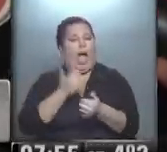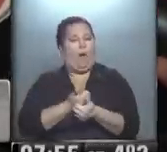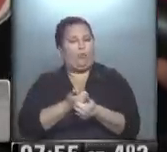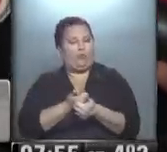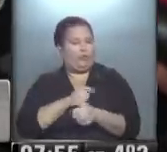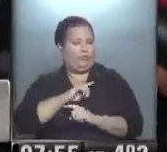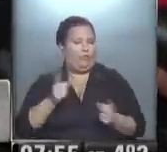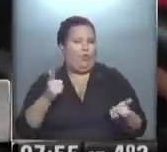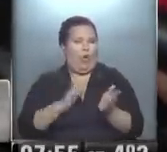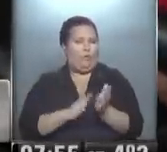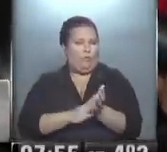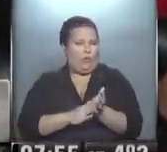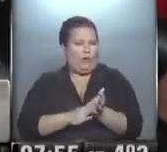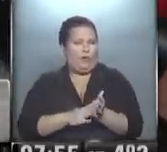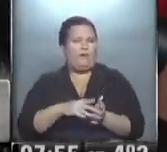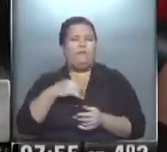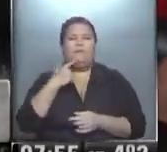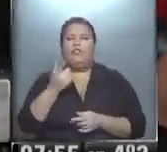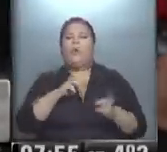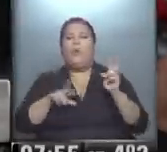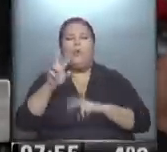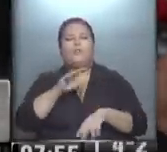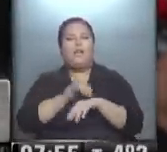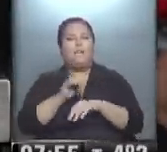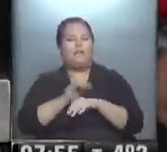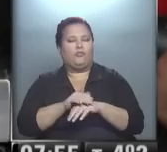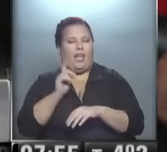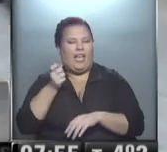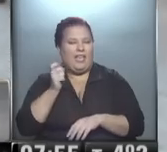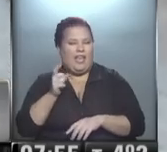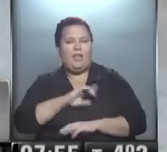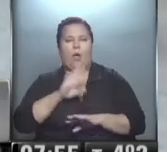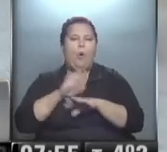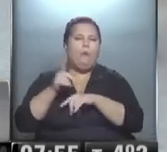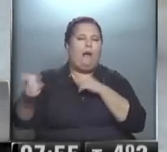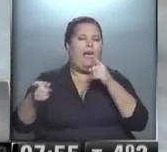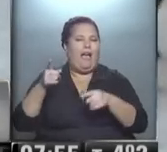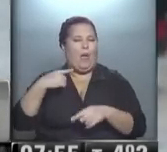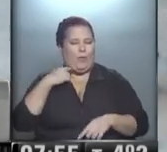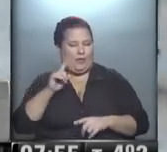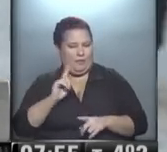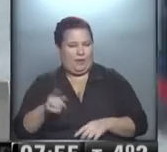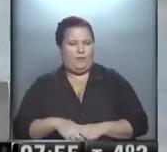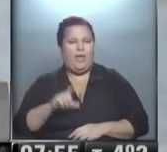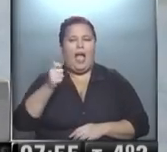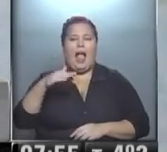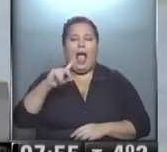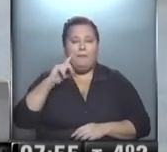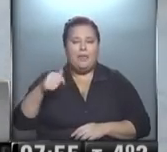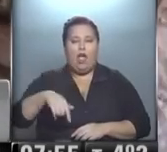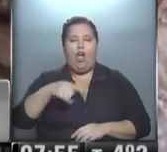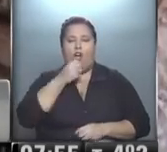es injustificable y lo único que hay que hacer es buscar a los responsables y dejar de culpabilizar a las víctimas. Camila hoy declaró,